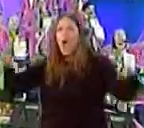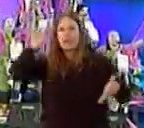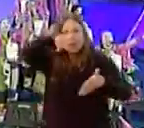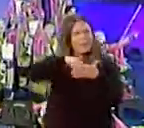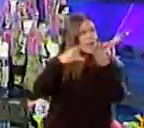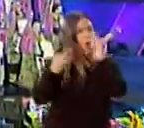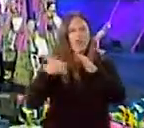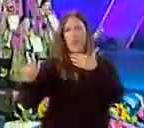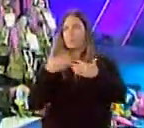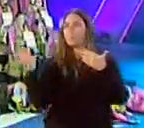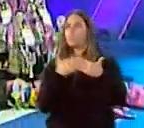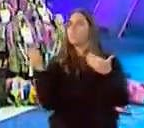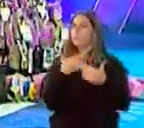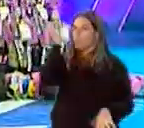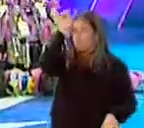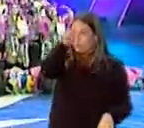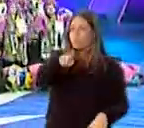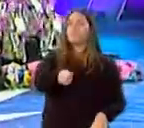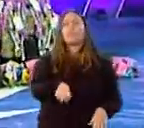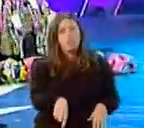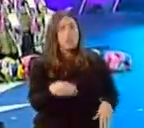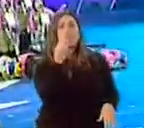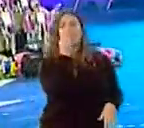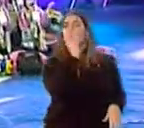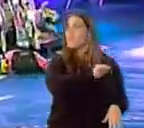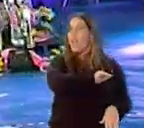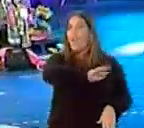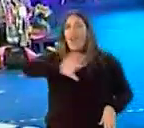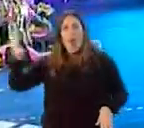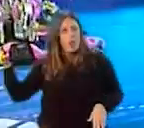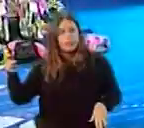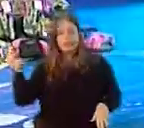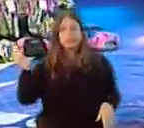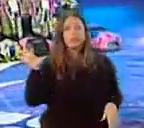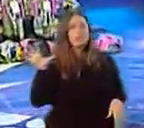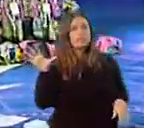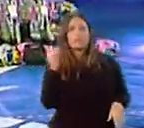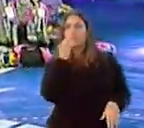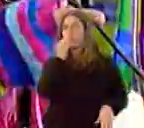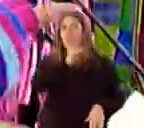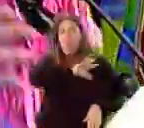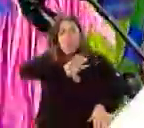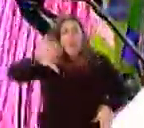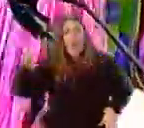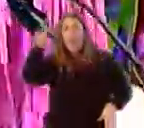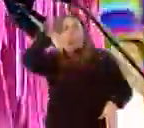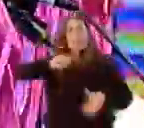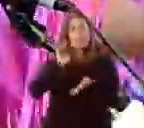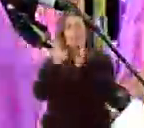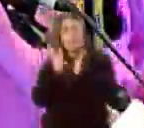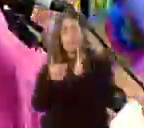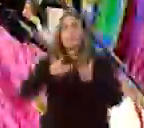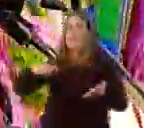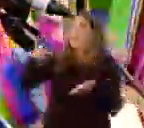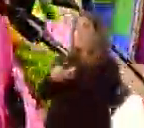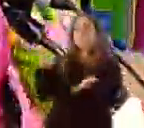también sobre todo los tratamientos y la medicación